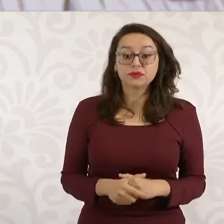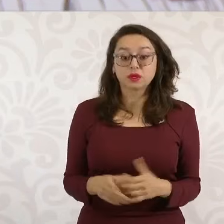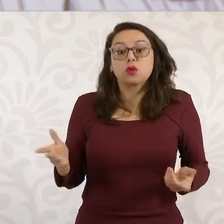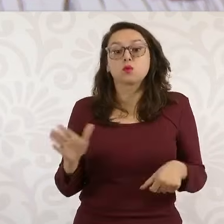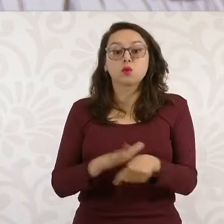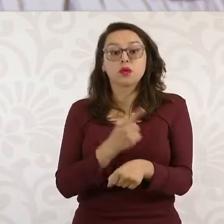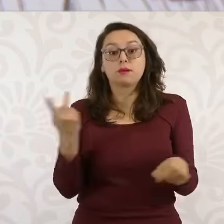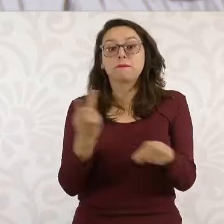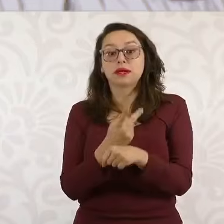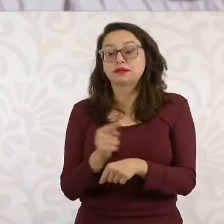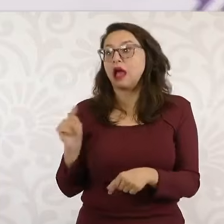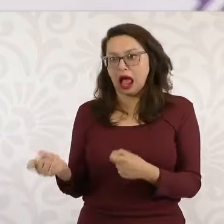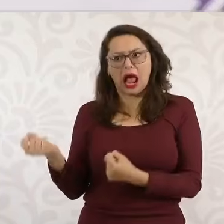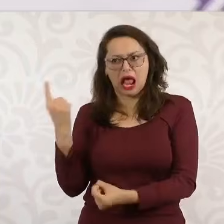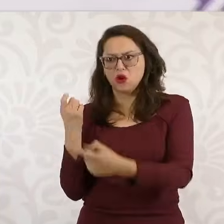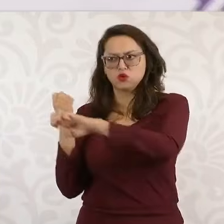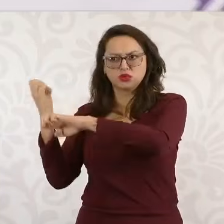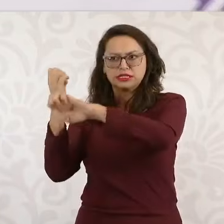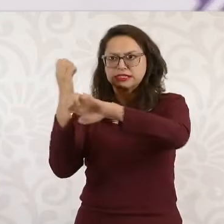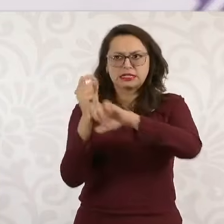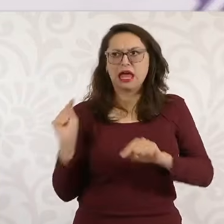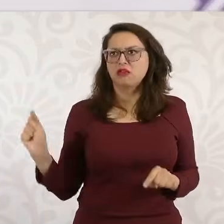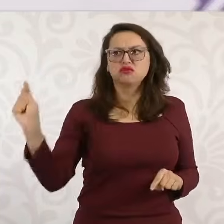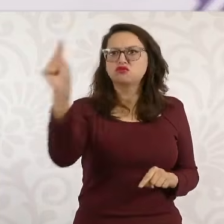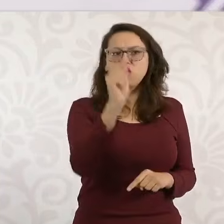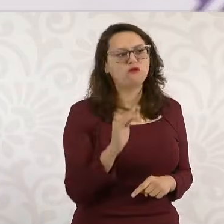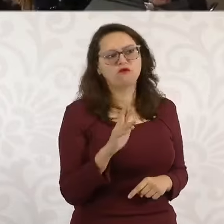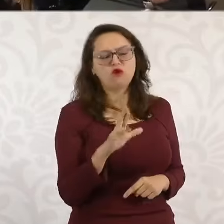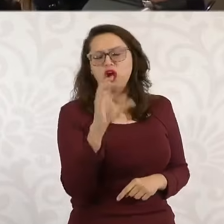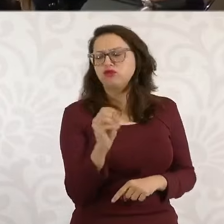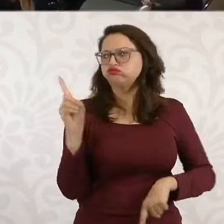Hay estados que ya no tienen fuero, inclusive. Entonces,